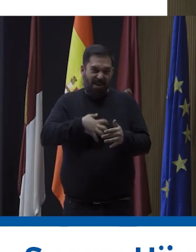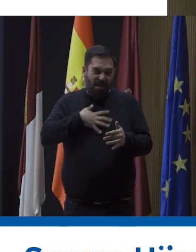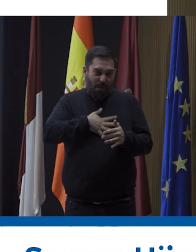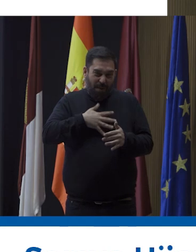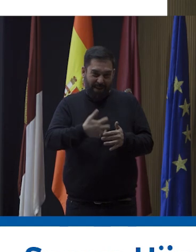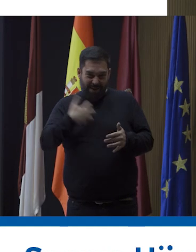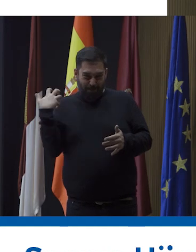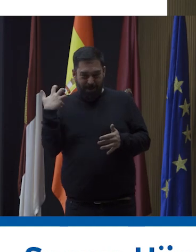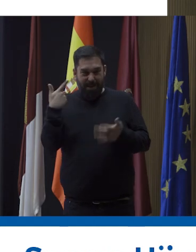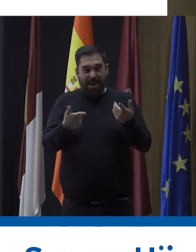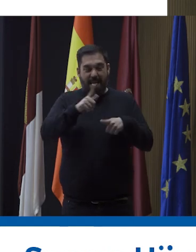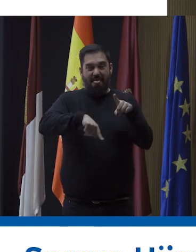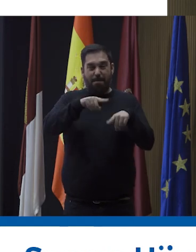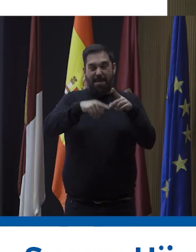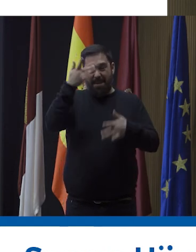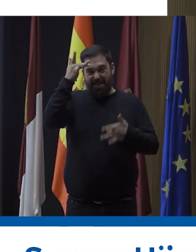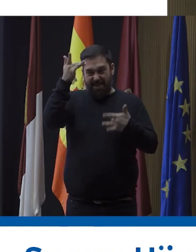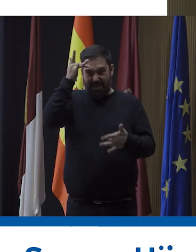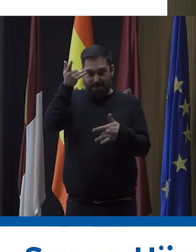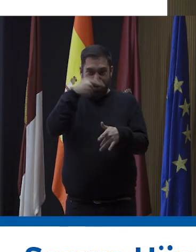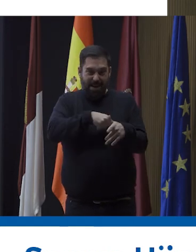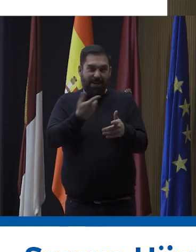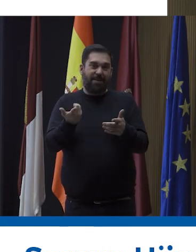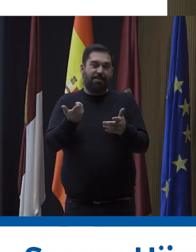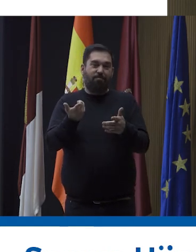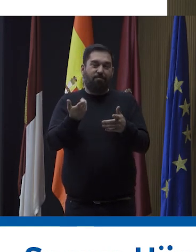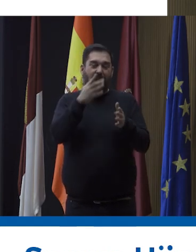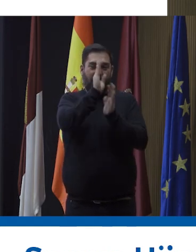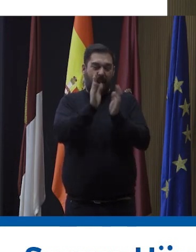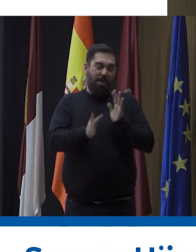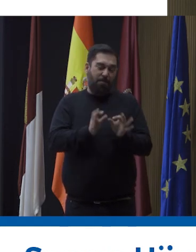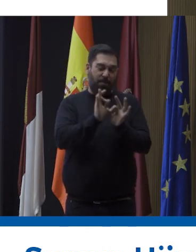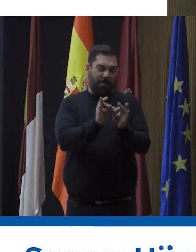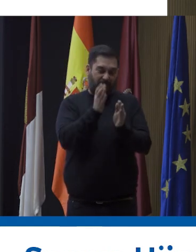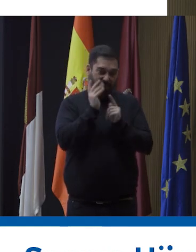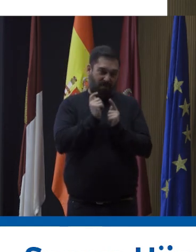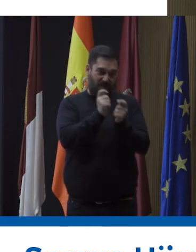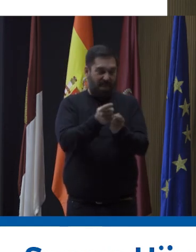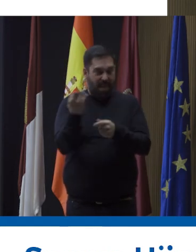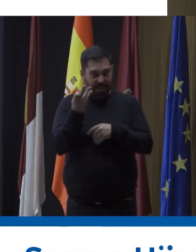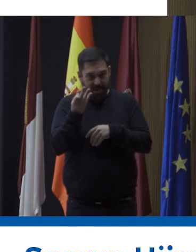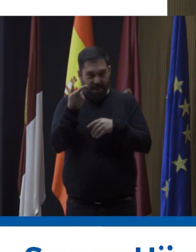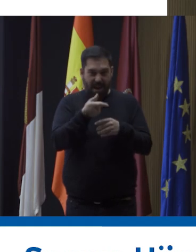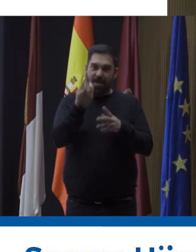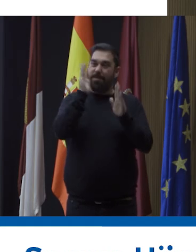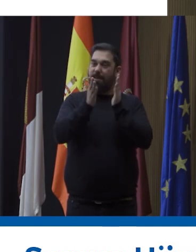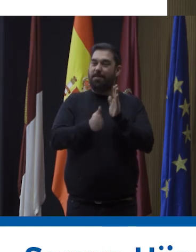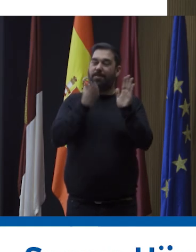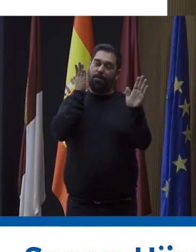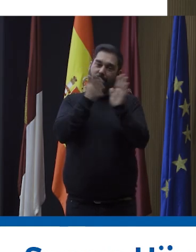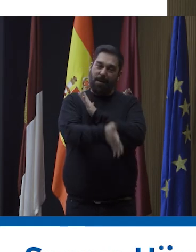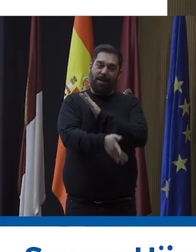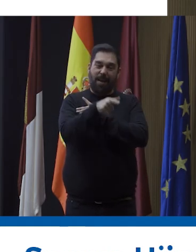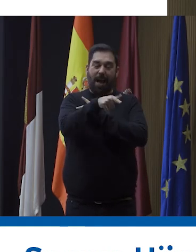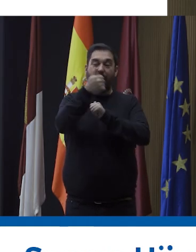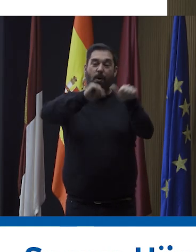pues dependiendo de los síntomas, ¿vale? Pues hay que poner una serie de tratamientos, ¿vale? El tratamiento definitivo es coger